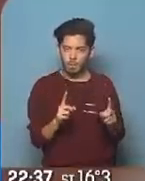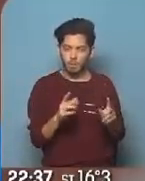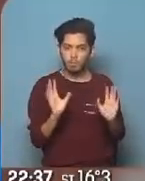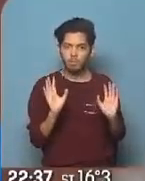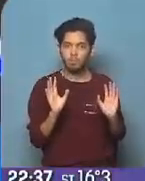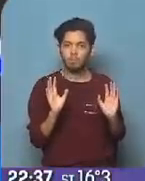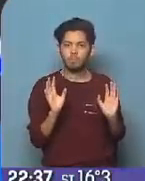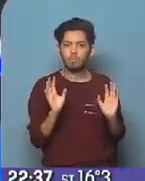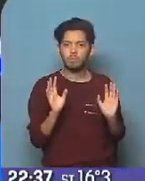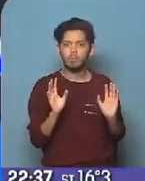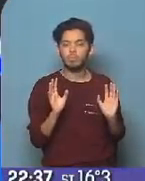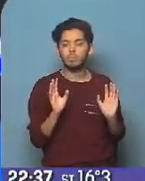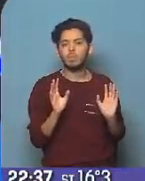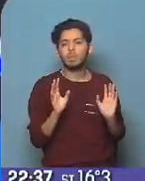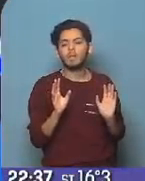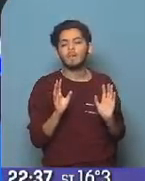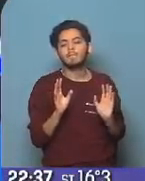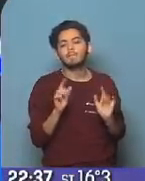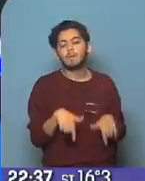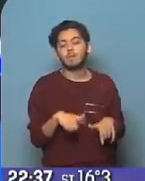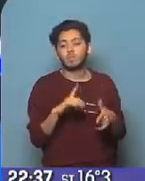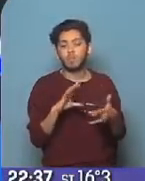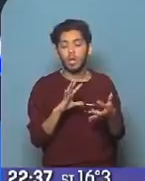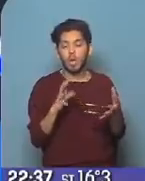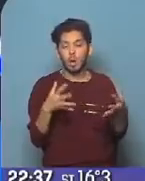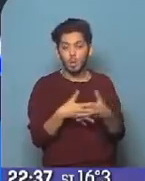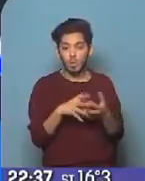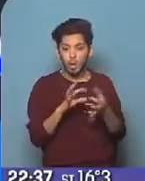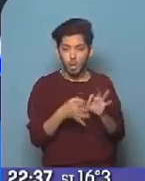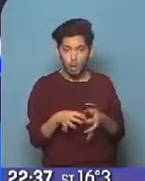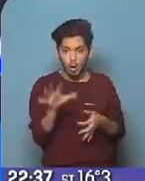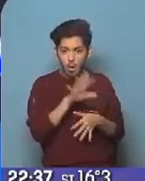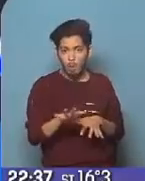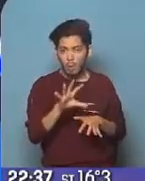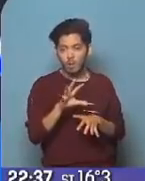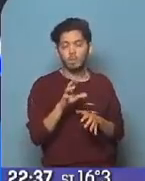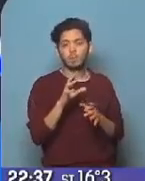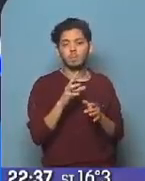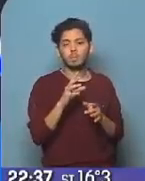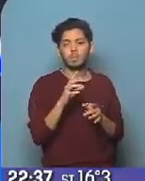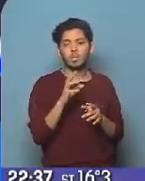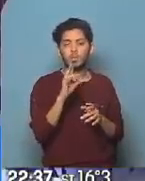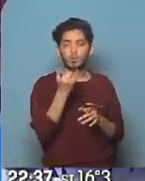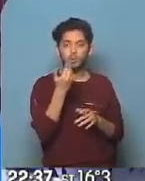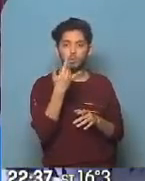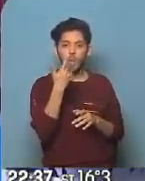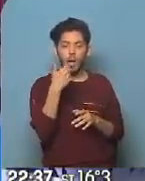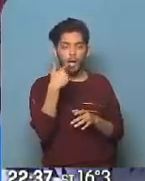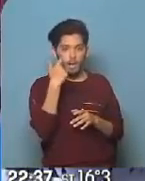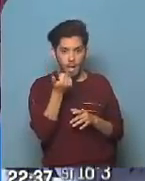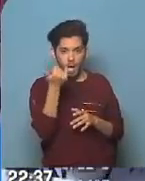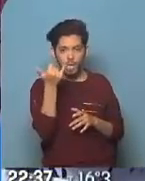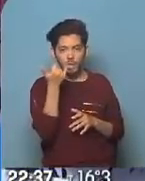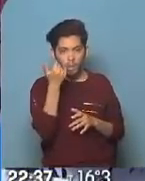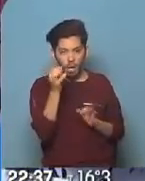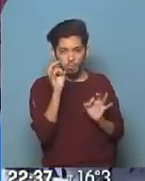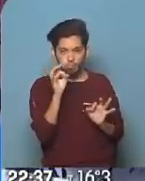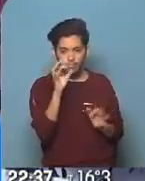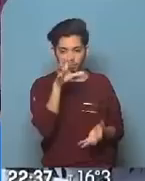vez, la Unión Europea está en una segunda bandeja arriba, mientras en Rumania ya ha instalado una